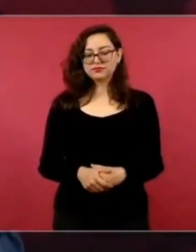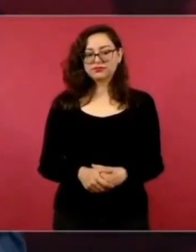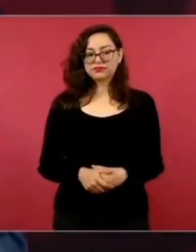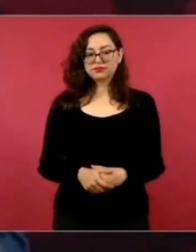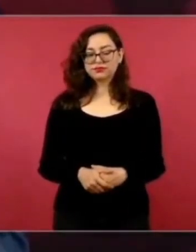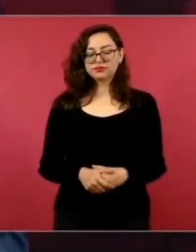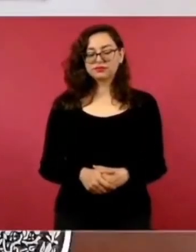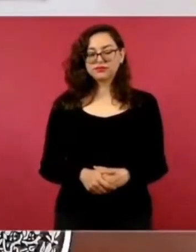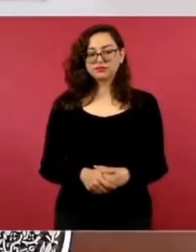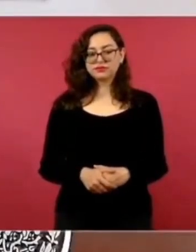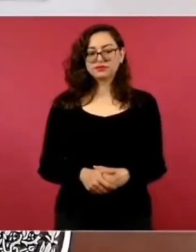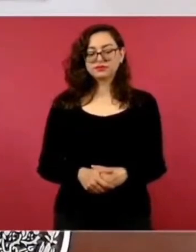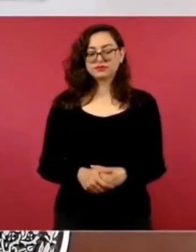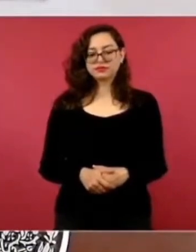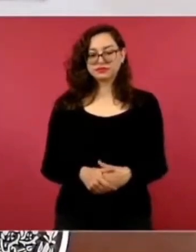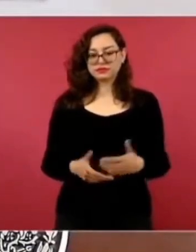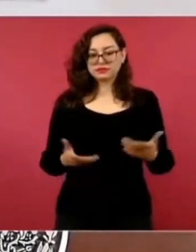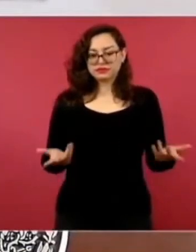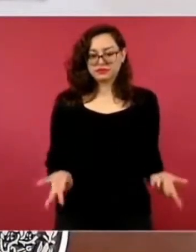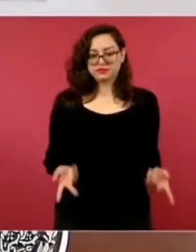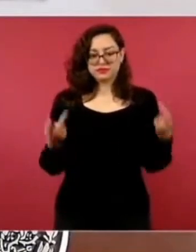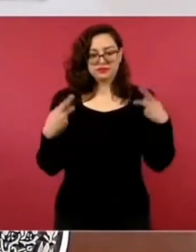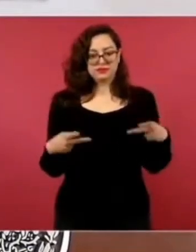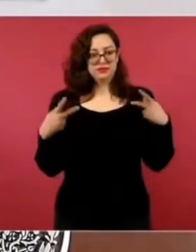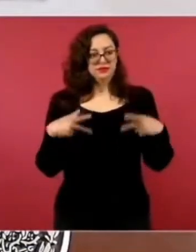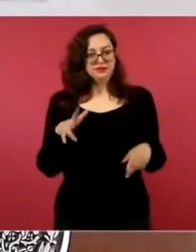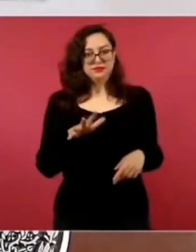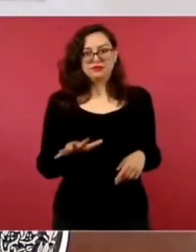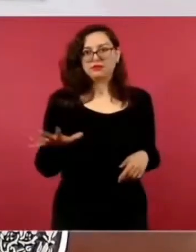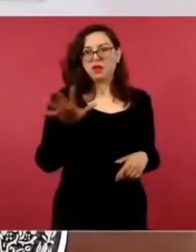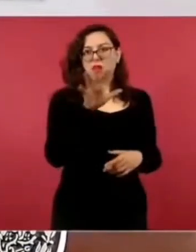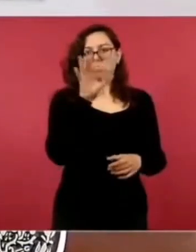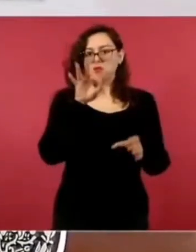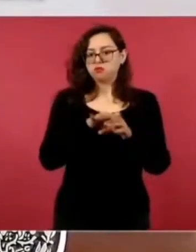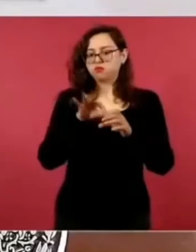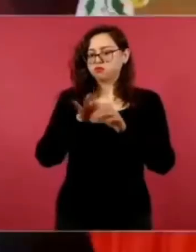Lo eligieron, lo nombraron para eso.